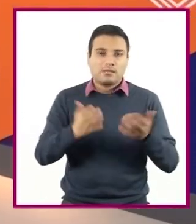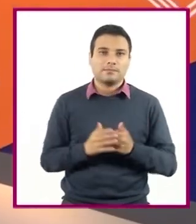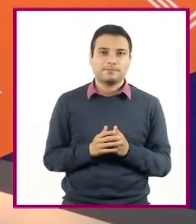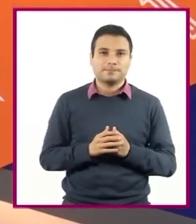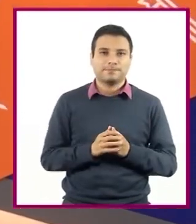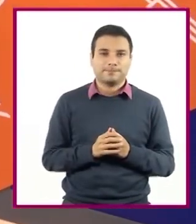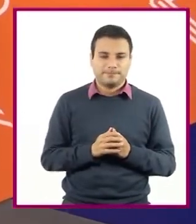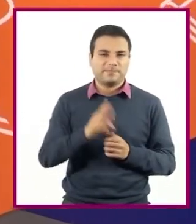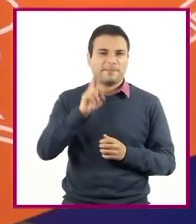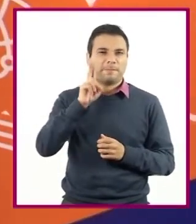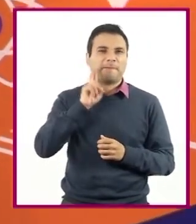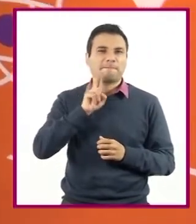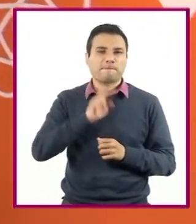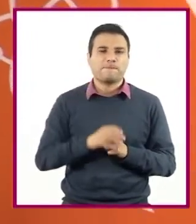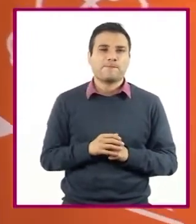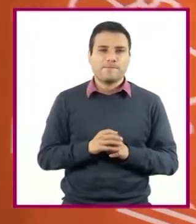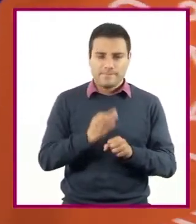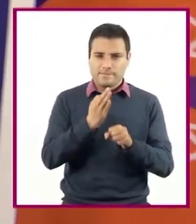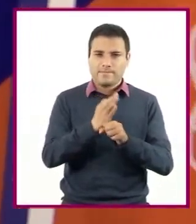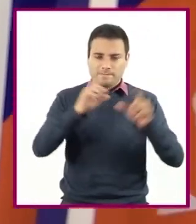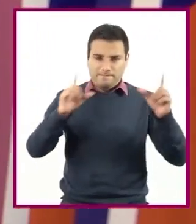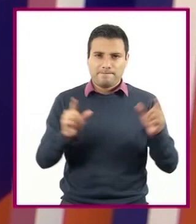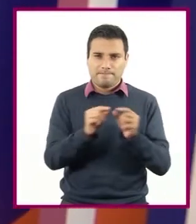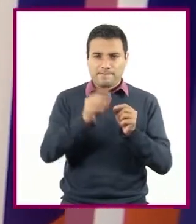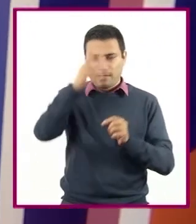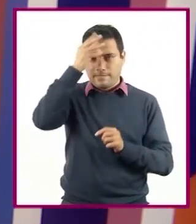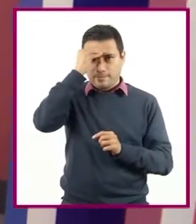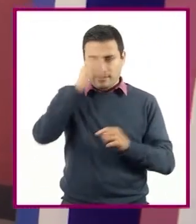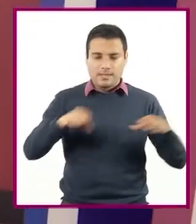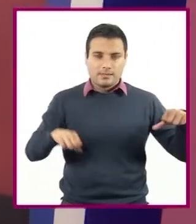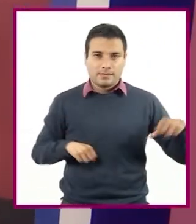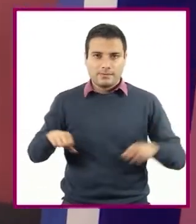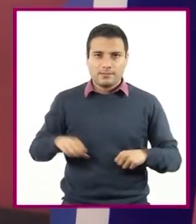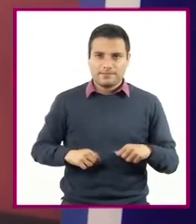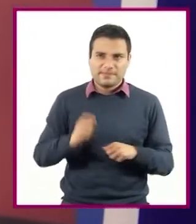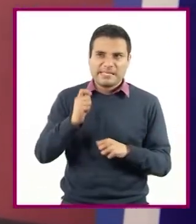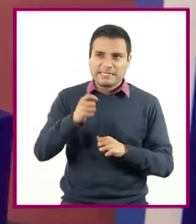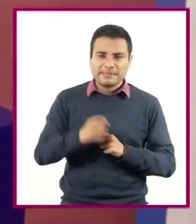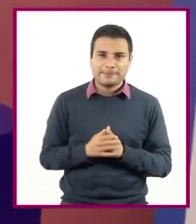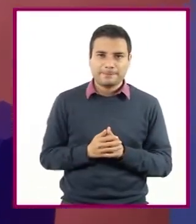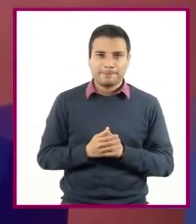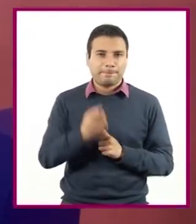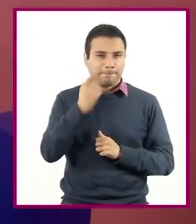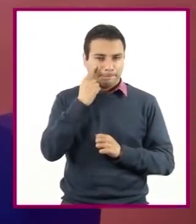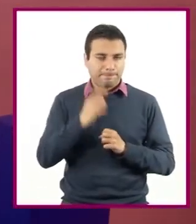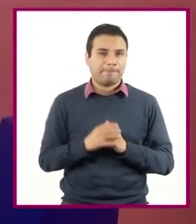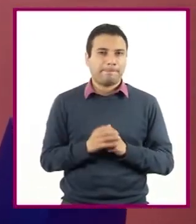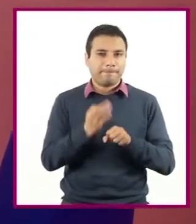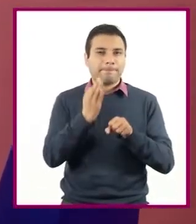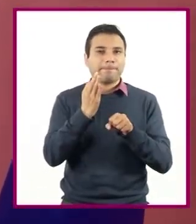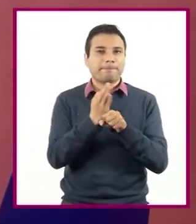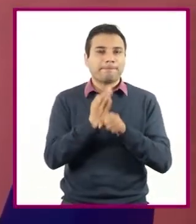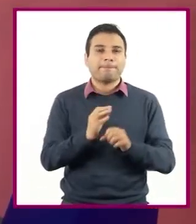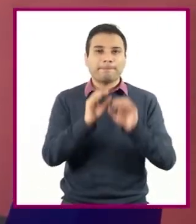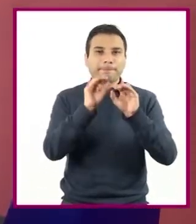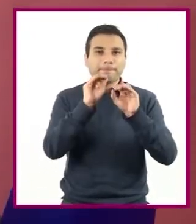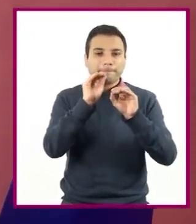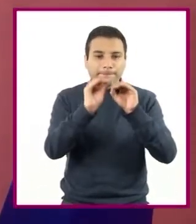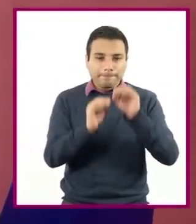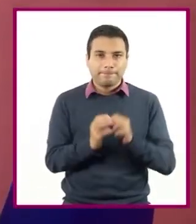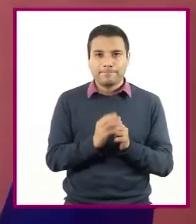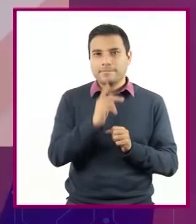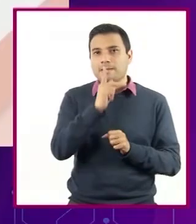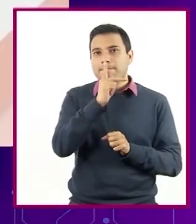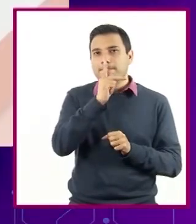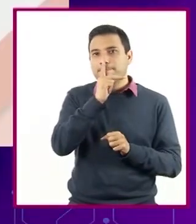si para recapitular hacemos una actividad? ¿De qué se trata? Formaremos un acróstico. Utilizaremos